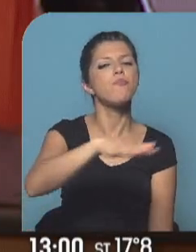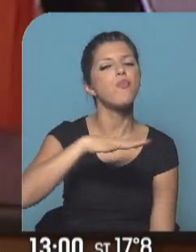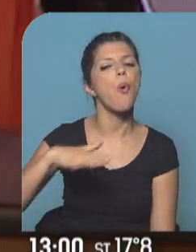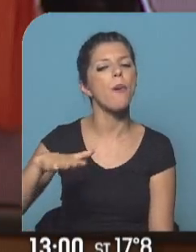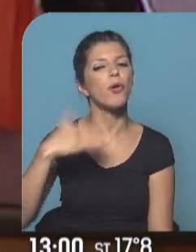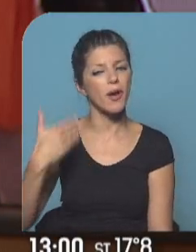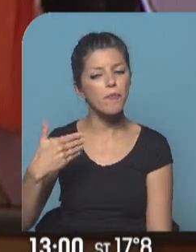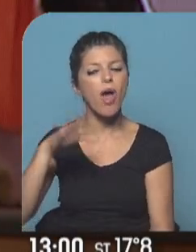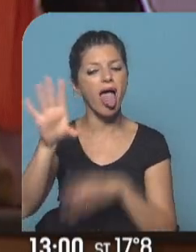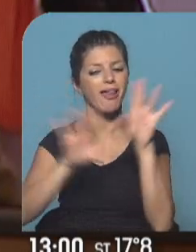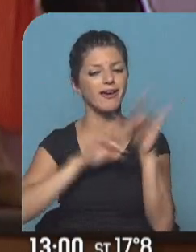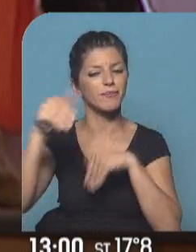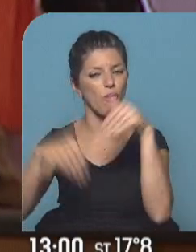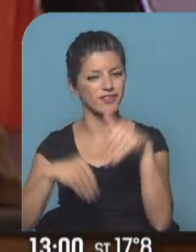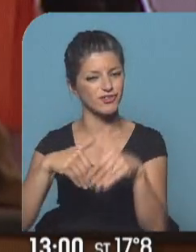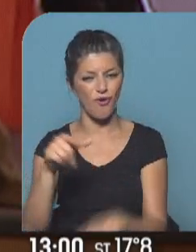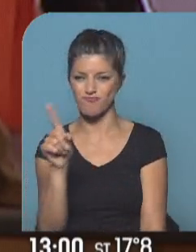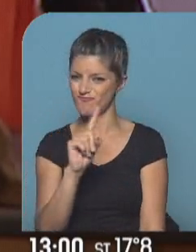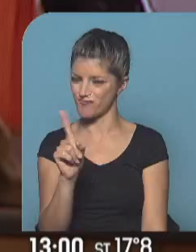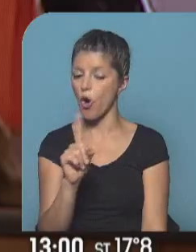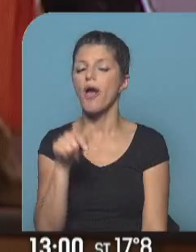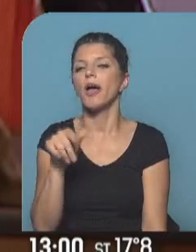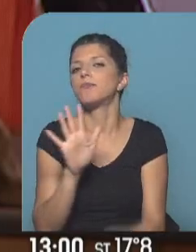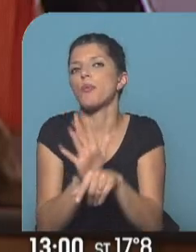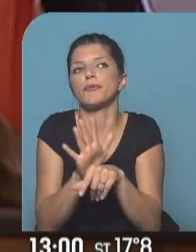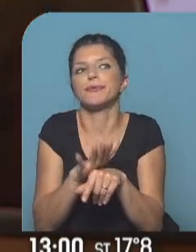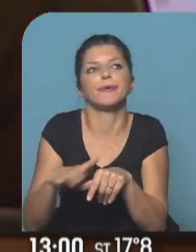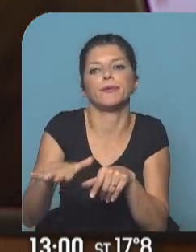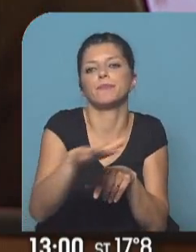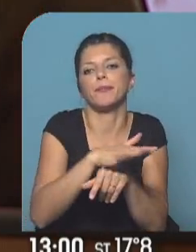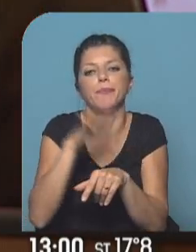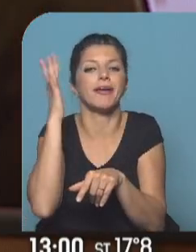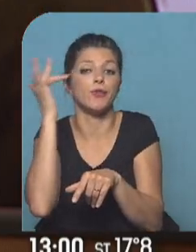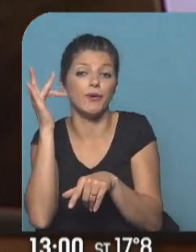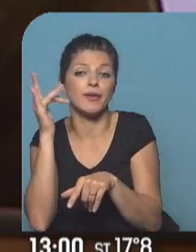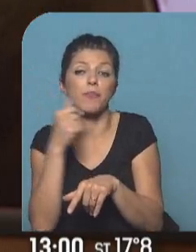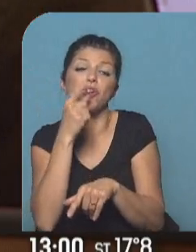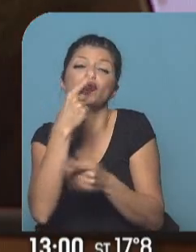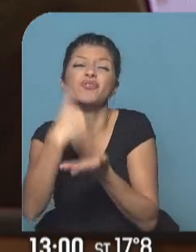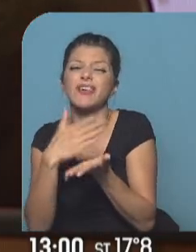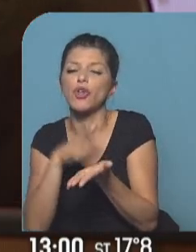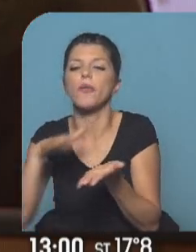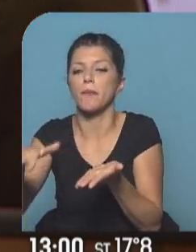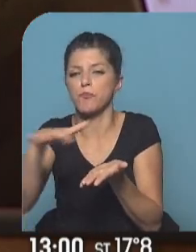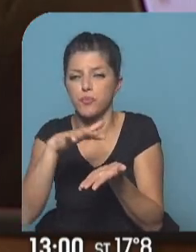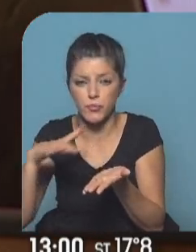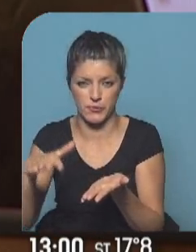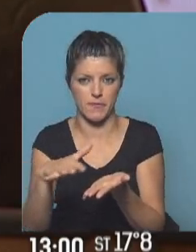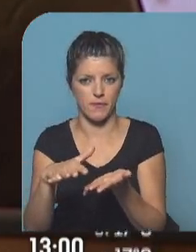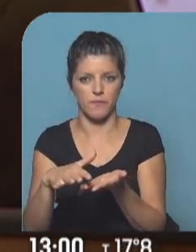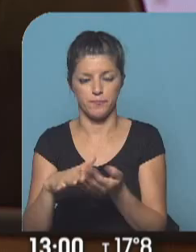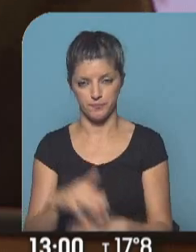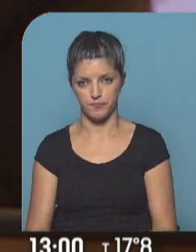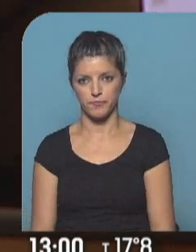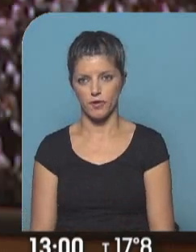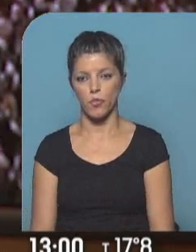en las urnas como una mayoría electoral, sino sería una especie de pueblo ideológico. Es decir, bueno, es una parte del pueblo que es más consciente, o los sectores populares,